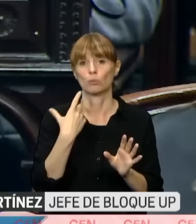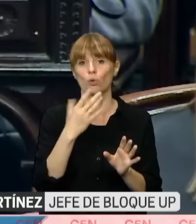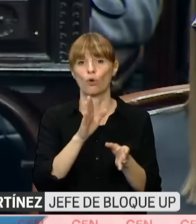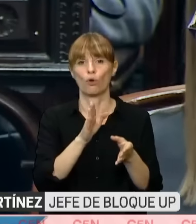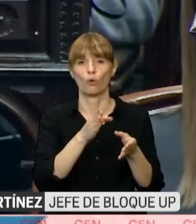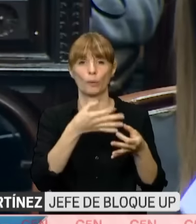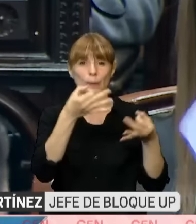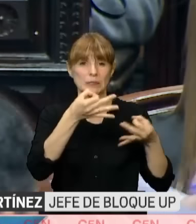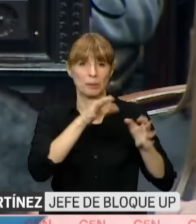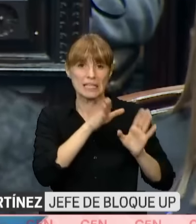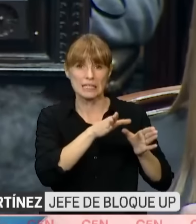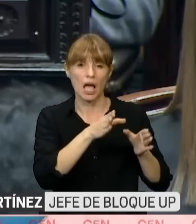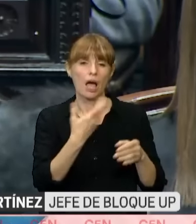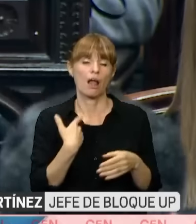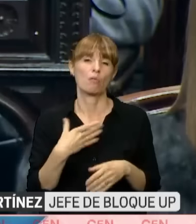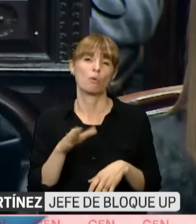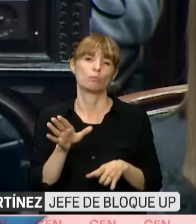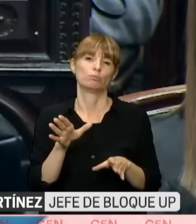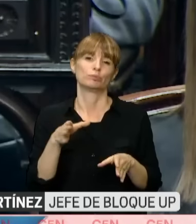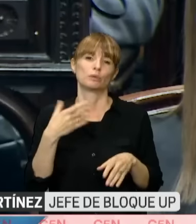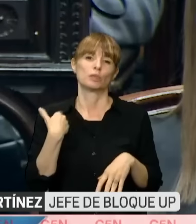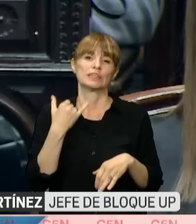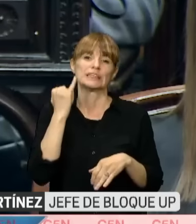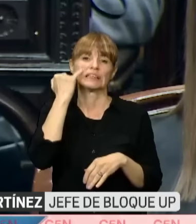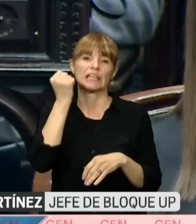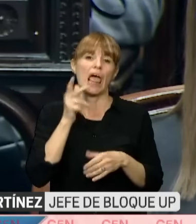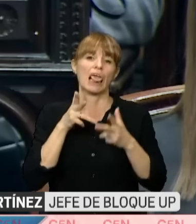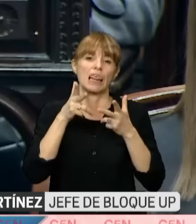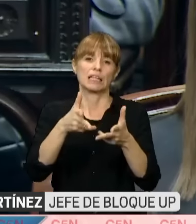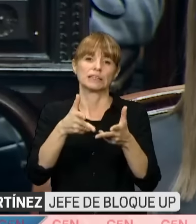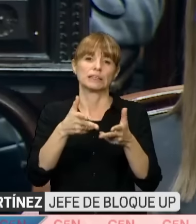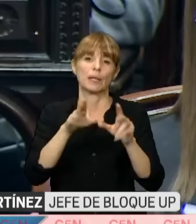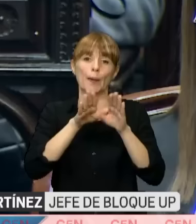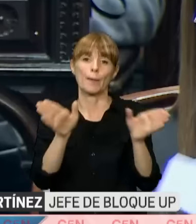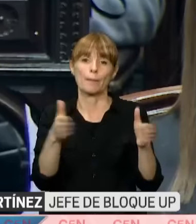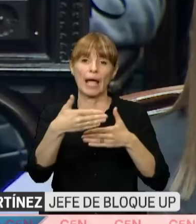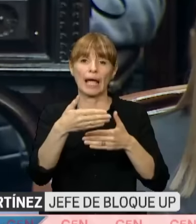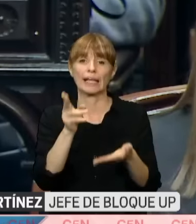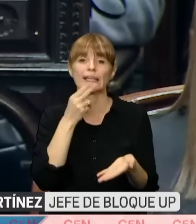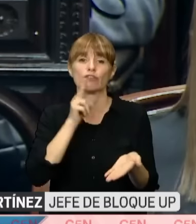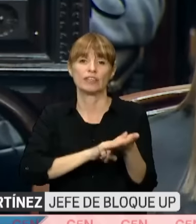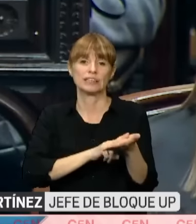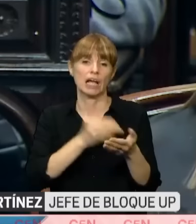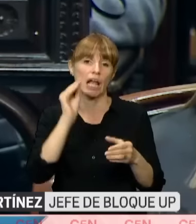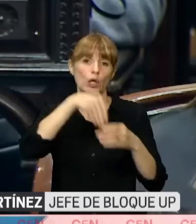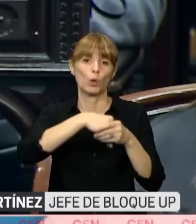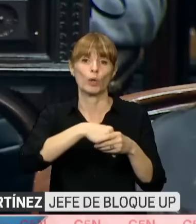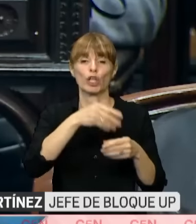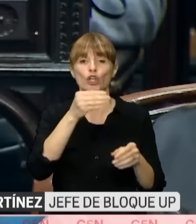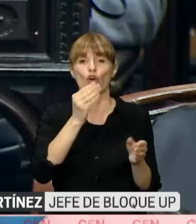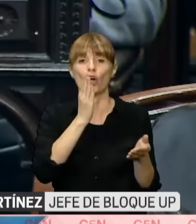No alcanza a decir, presidente, que ya el paquete fiscal estuvo incluido en el expediente